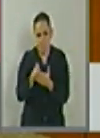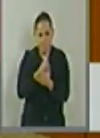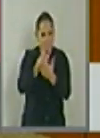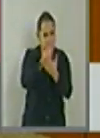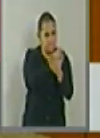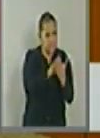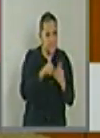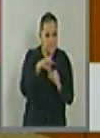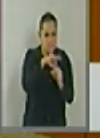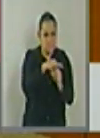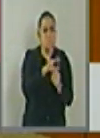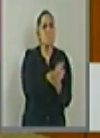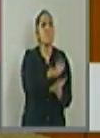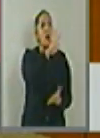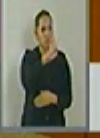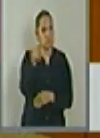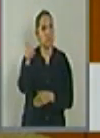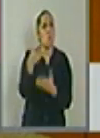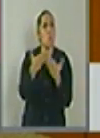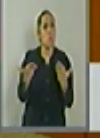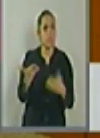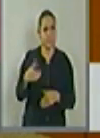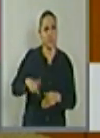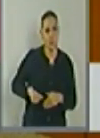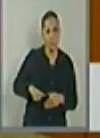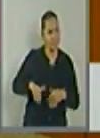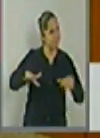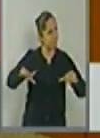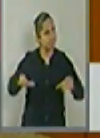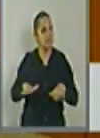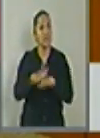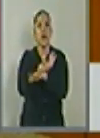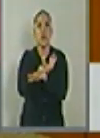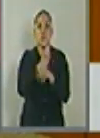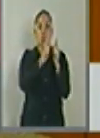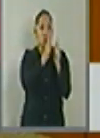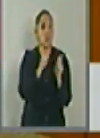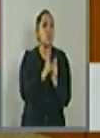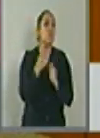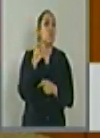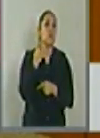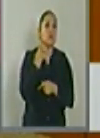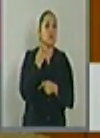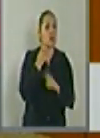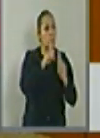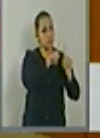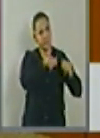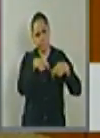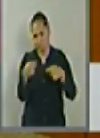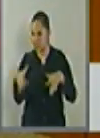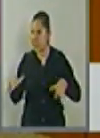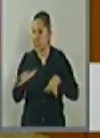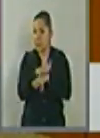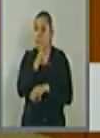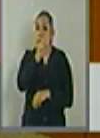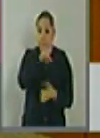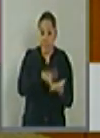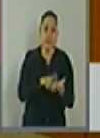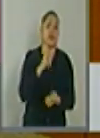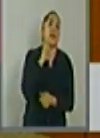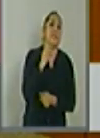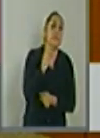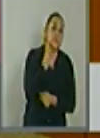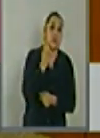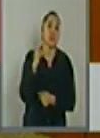severo cambio indiscutible en la correlación de fuerzas en las cámaras de diputados y